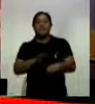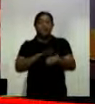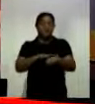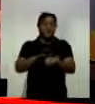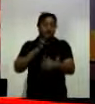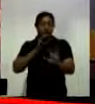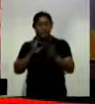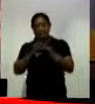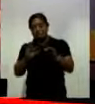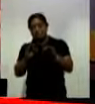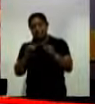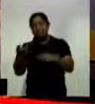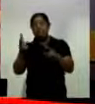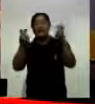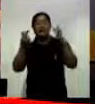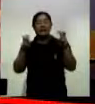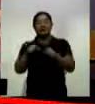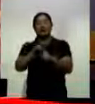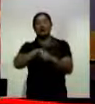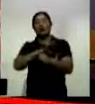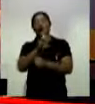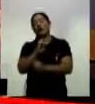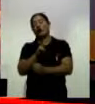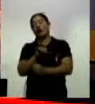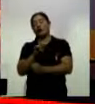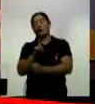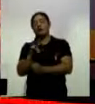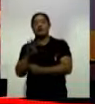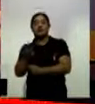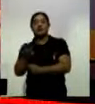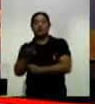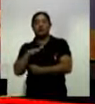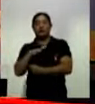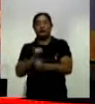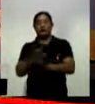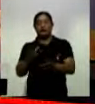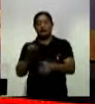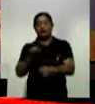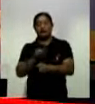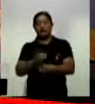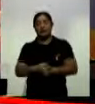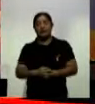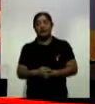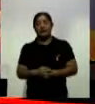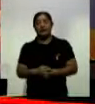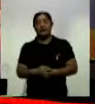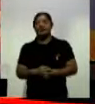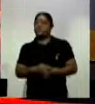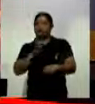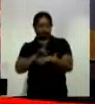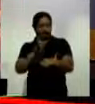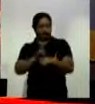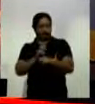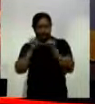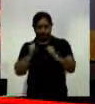semanas, el coronavirus, COVID-19. Aquí le presentamos la información, pues, de último minuto y, por supuesto, verificada y oficial. Y no